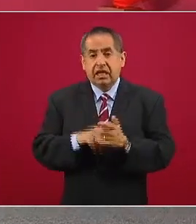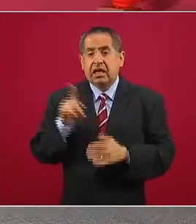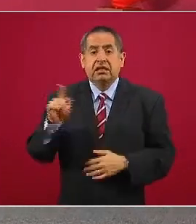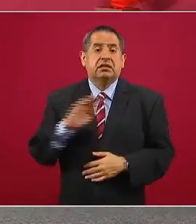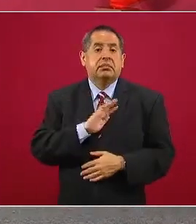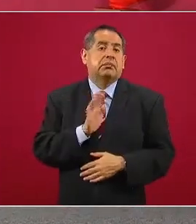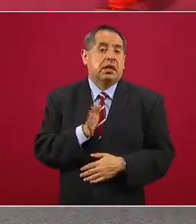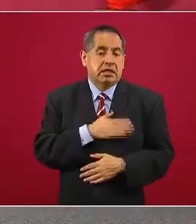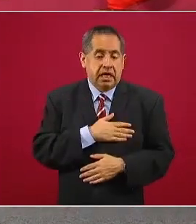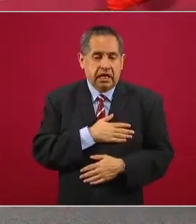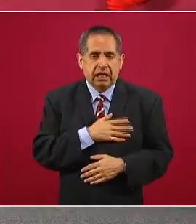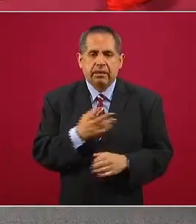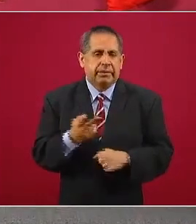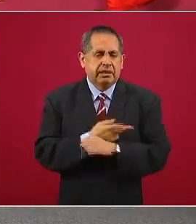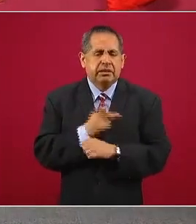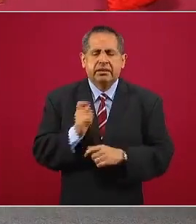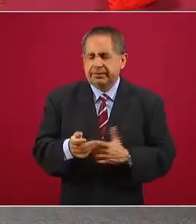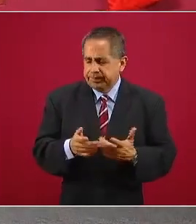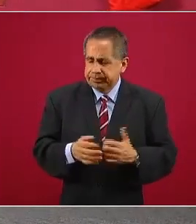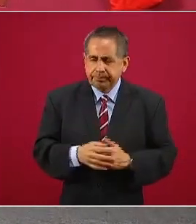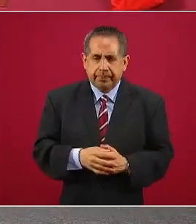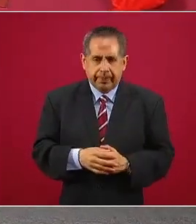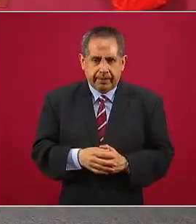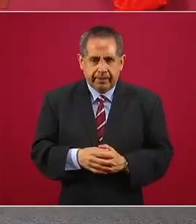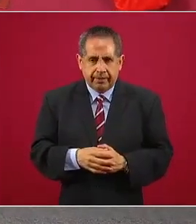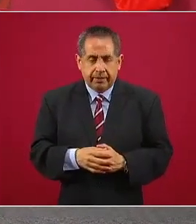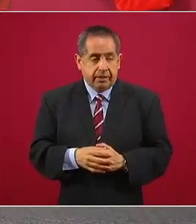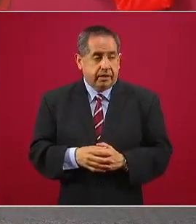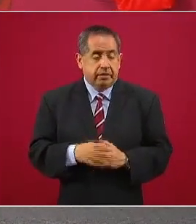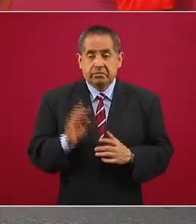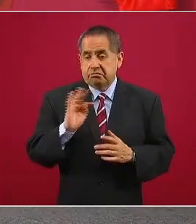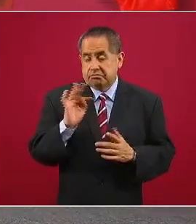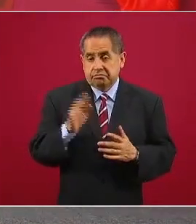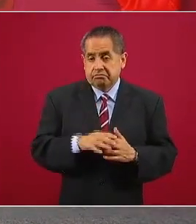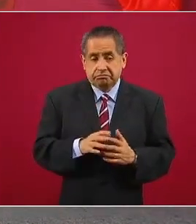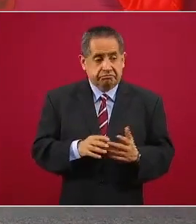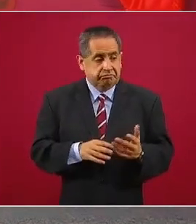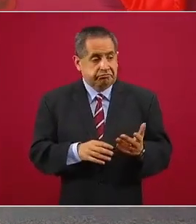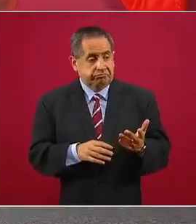España, donde actos